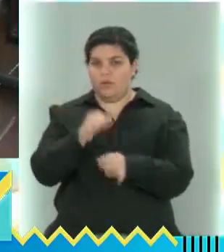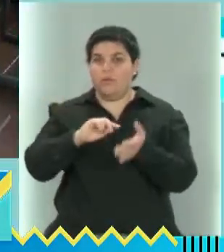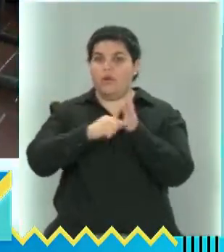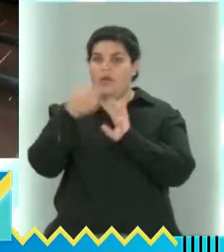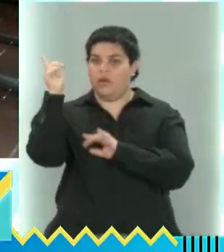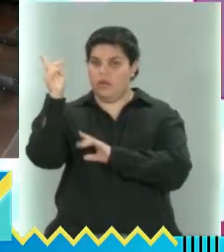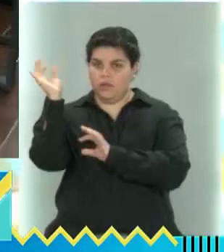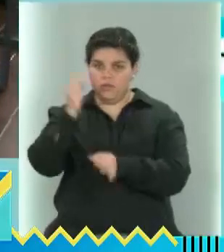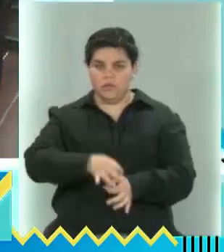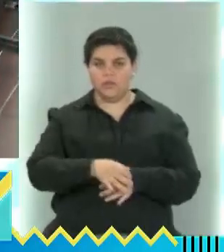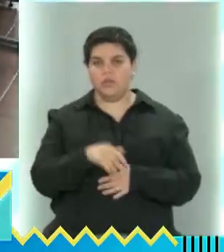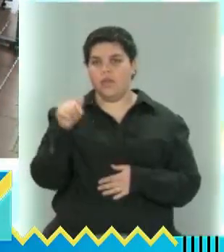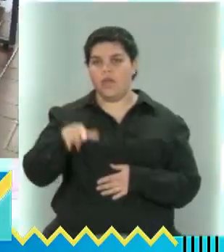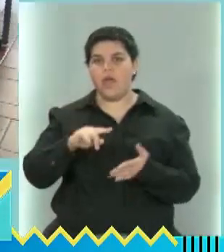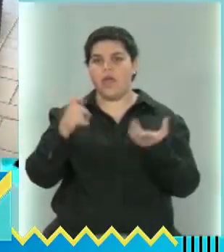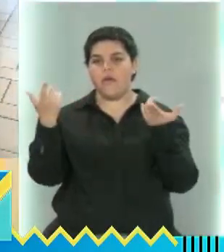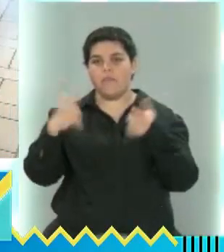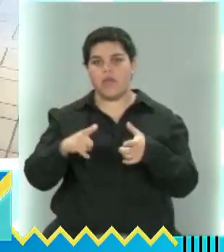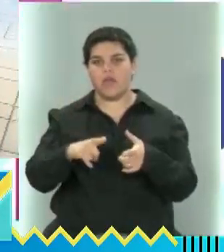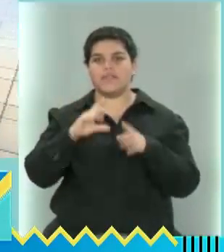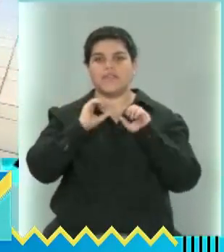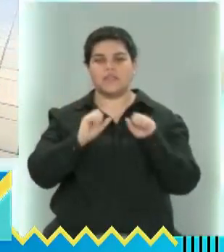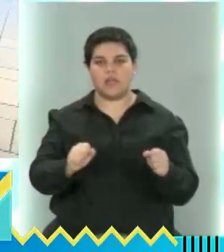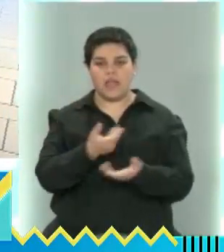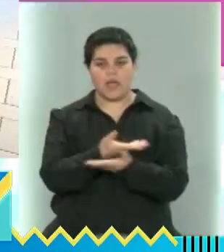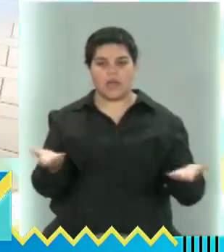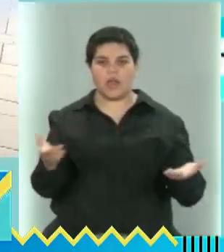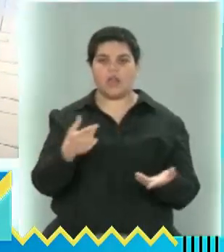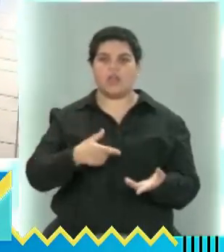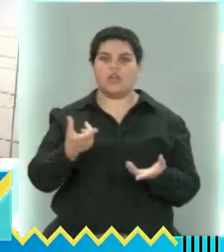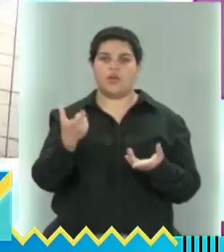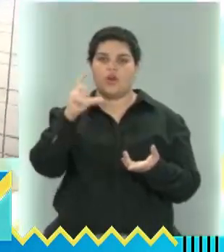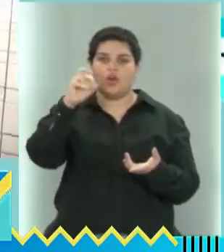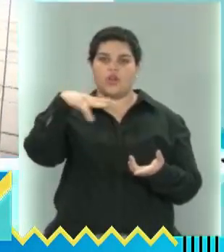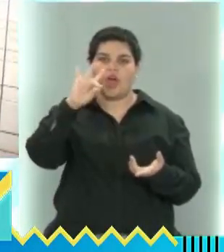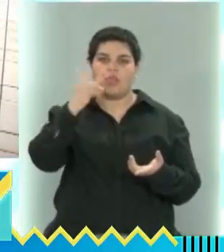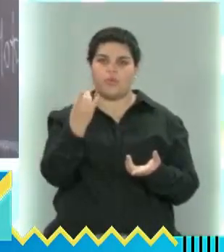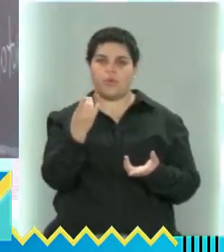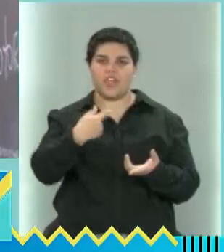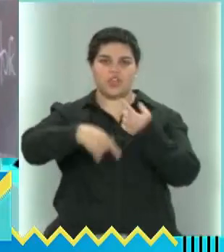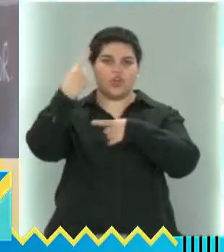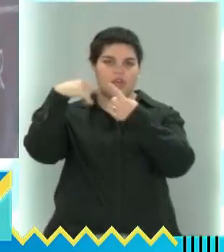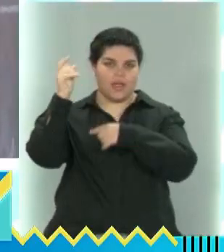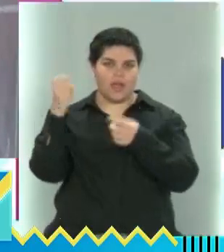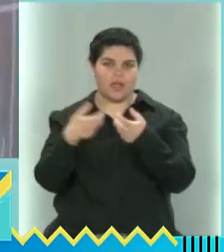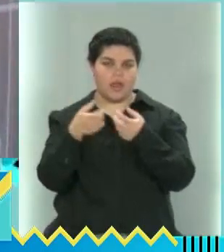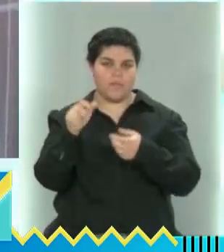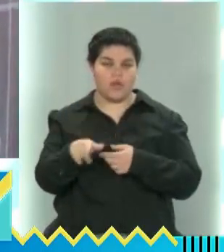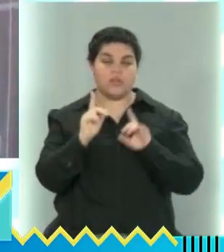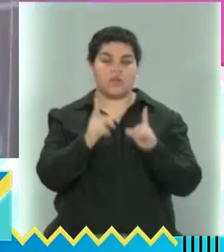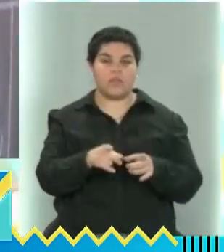del plenario de Secretarías Generales de la CONADO Histórica, y la Federación a nivel